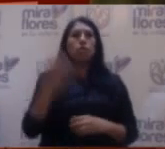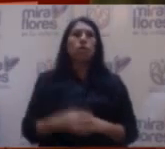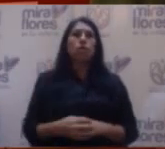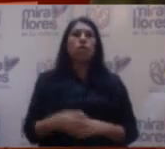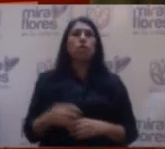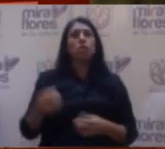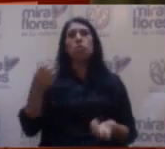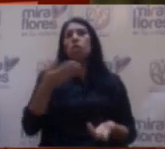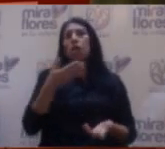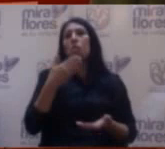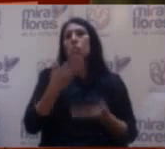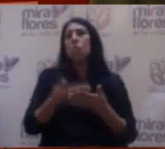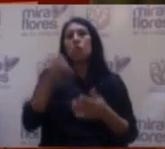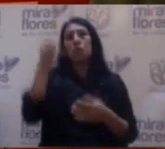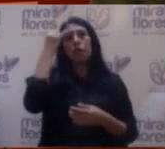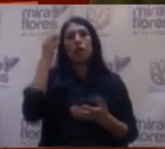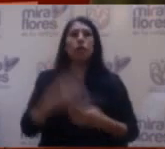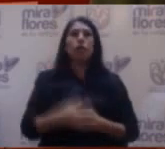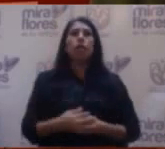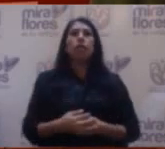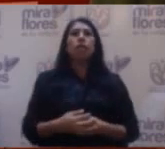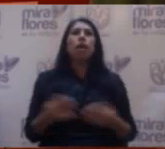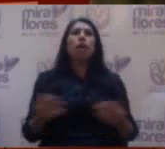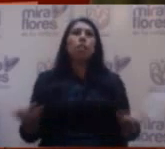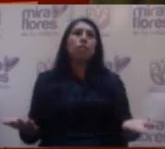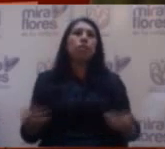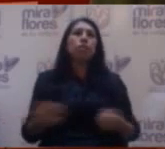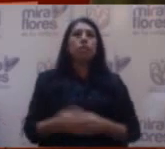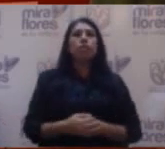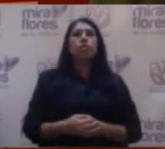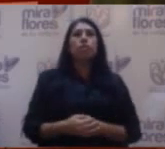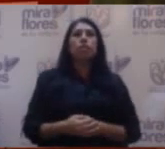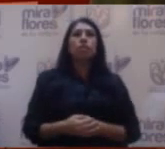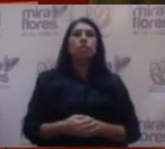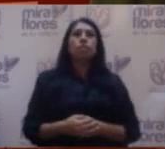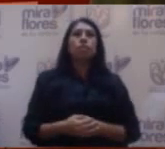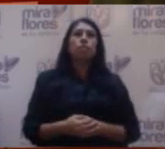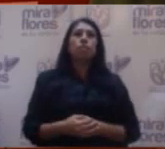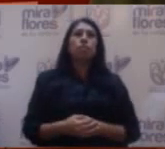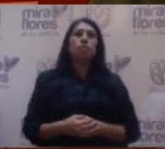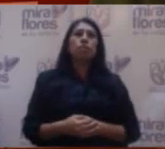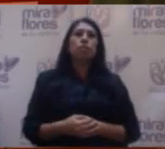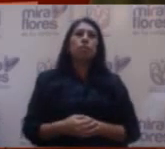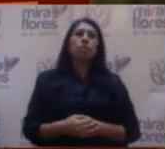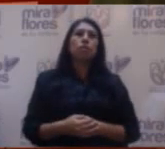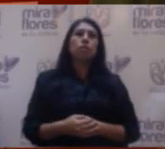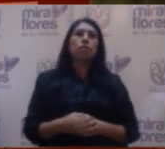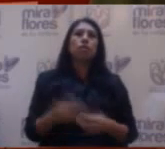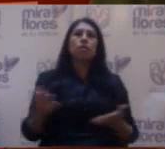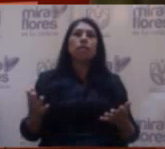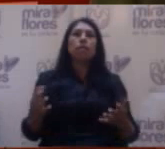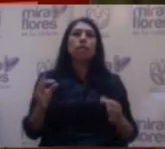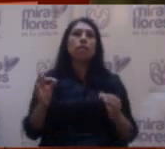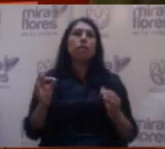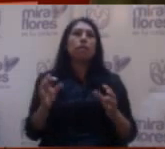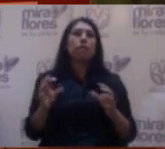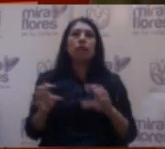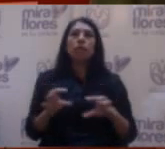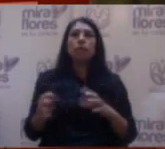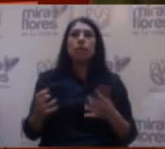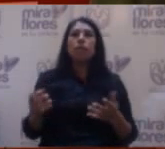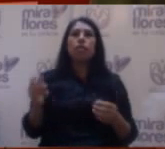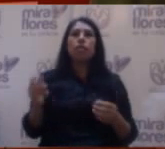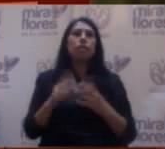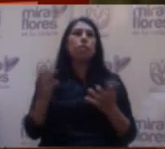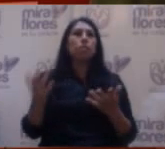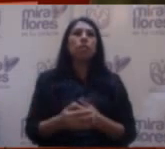gente. Por ejemplo, sin ser exactamente este tipo de situaciones, el día de ayer vino